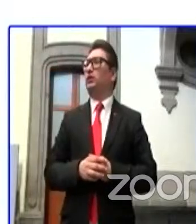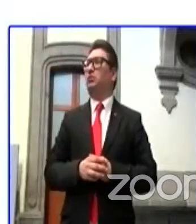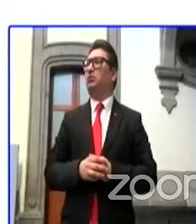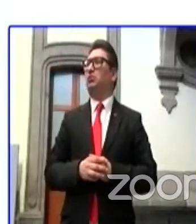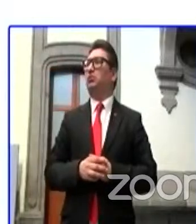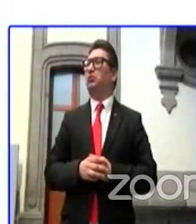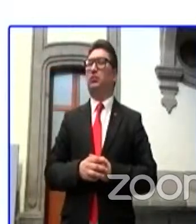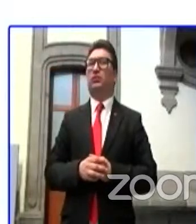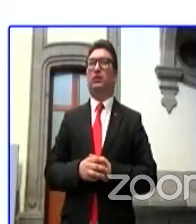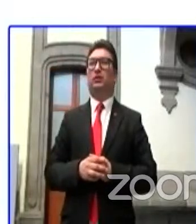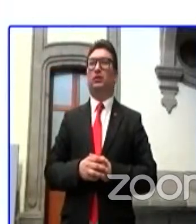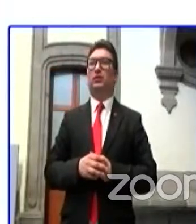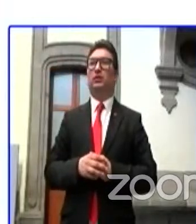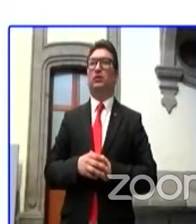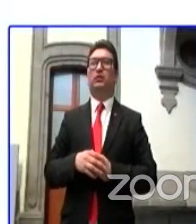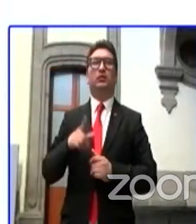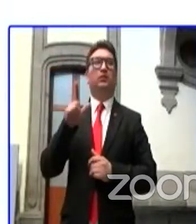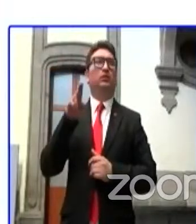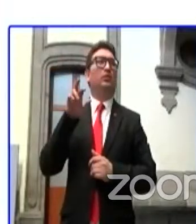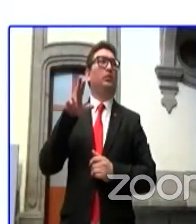¿Dónde está Laura Bermejo?